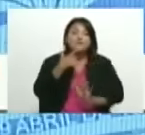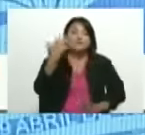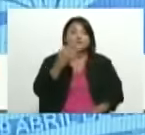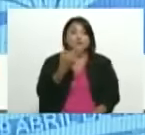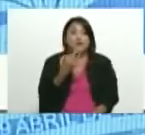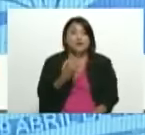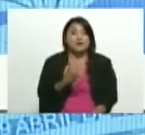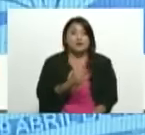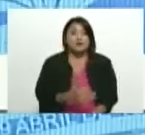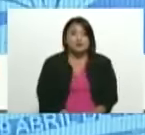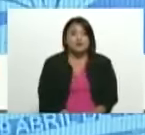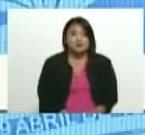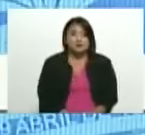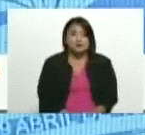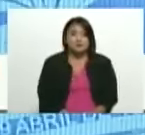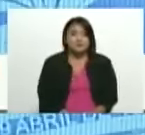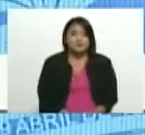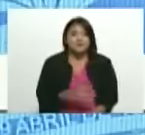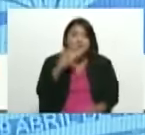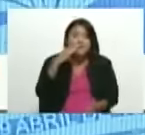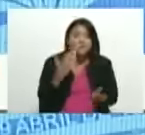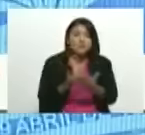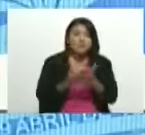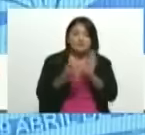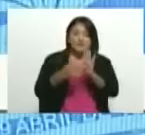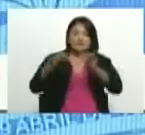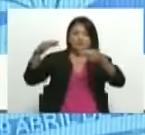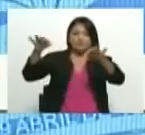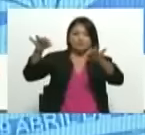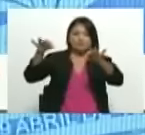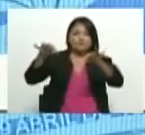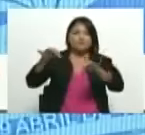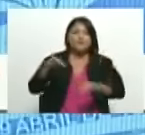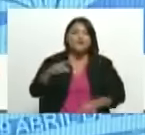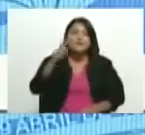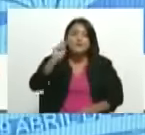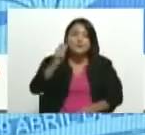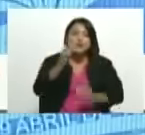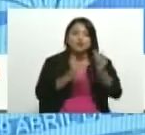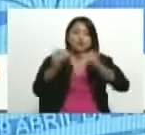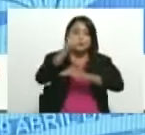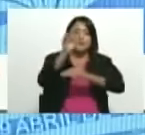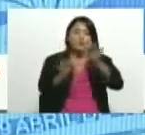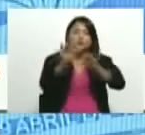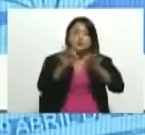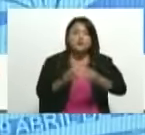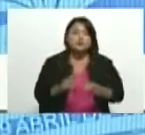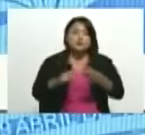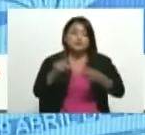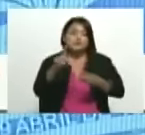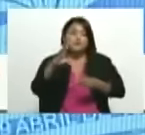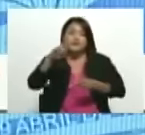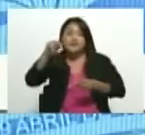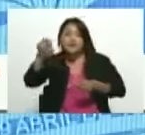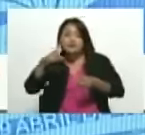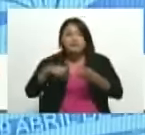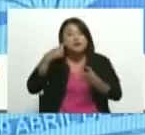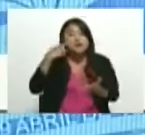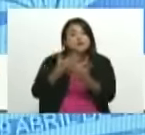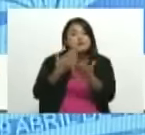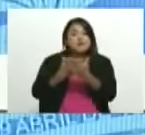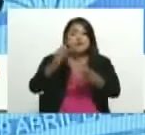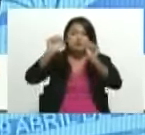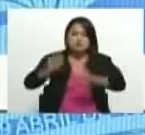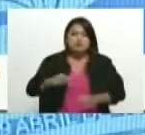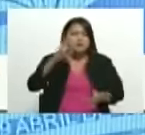en decir, aquí están las actas. Tribunal Supremo de Justicia, aquí están las actas. Consejo Nacional Electoral, aquí están las actas. Certifiquen ustedes que en